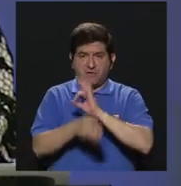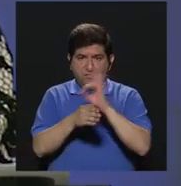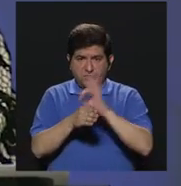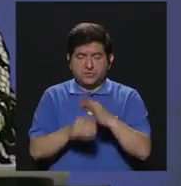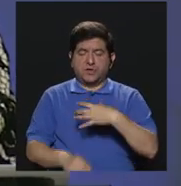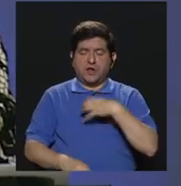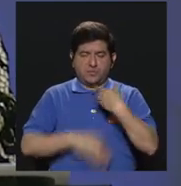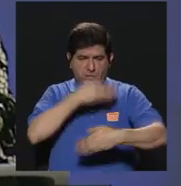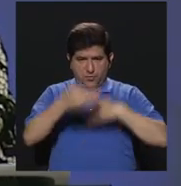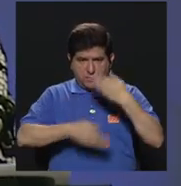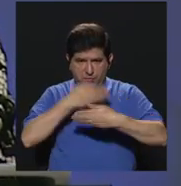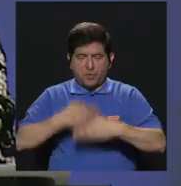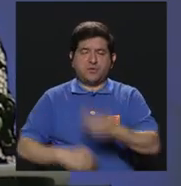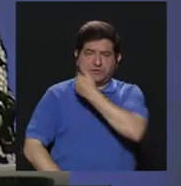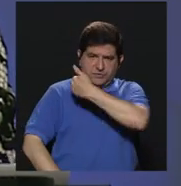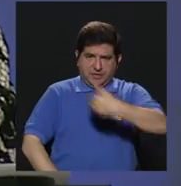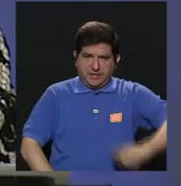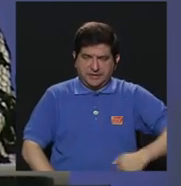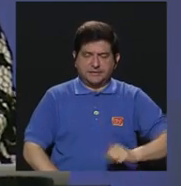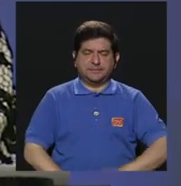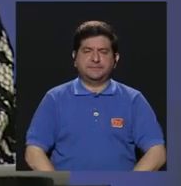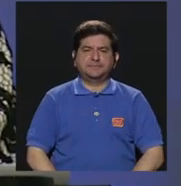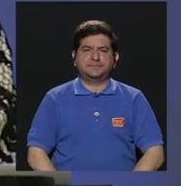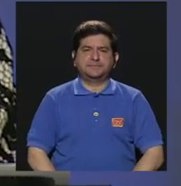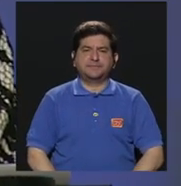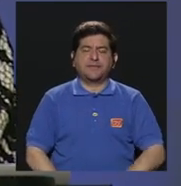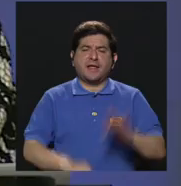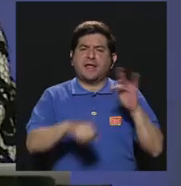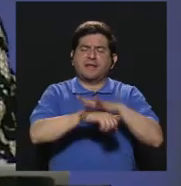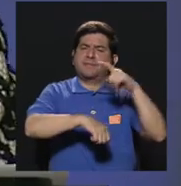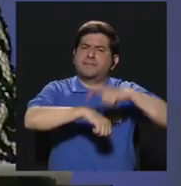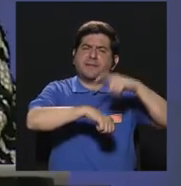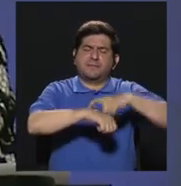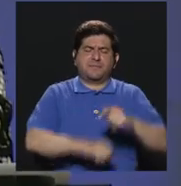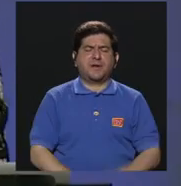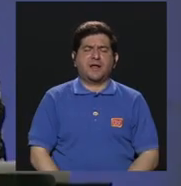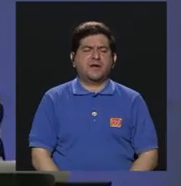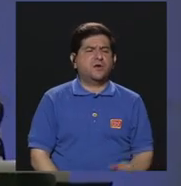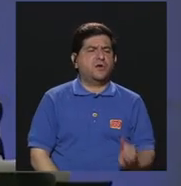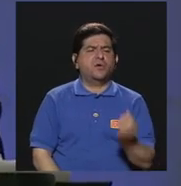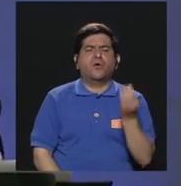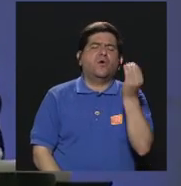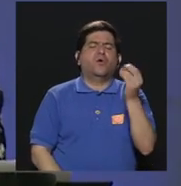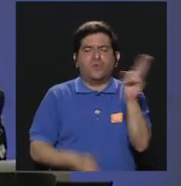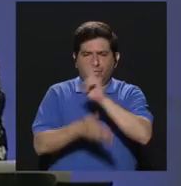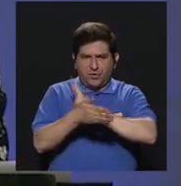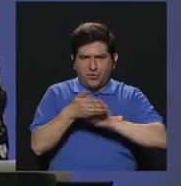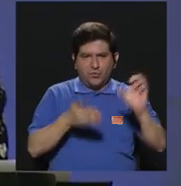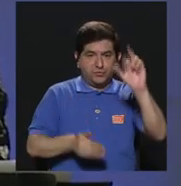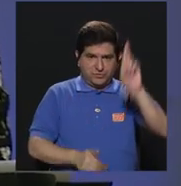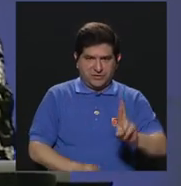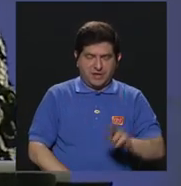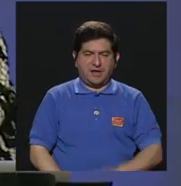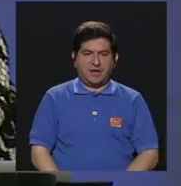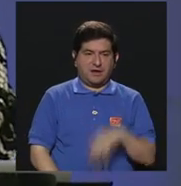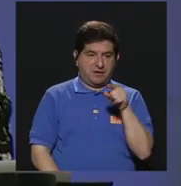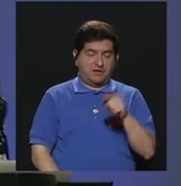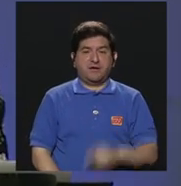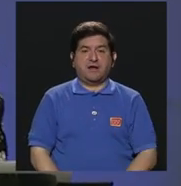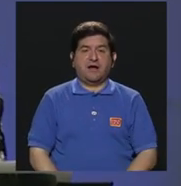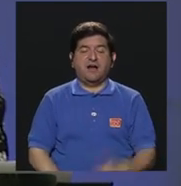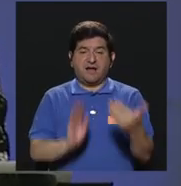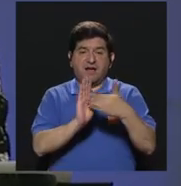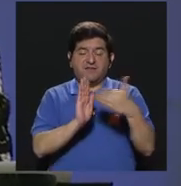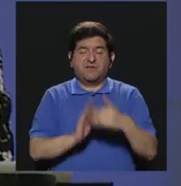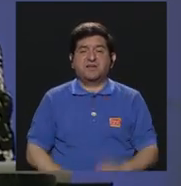propias dinámicas e intereses. De manera temprana, la joven Universidad de Costa Rica se vio sobresaltada por la